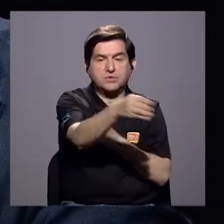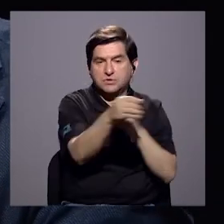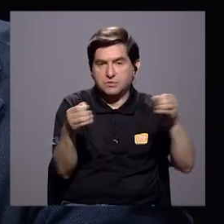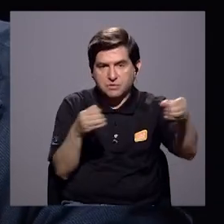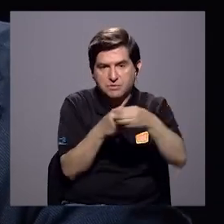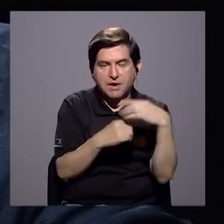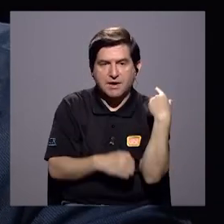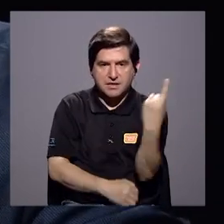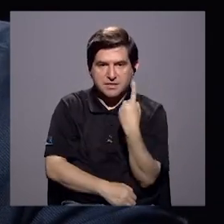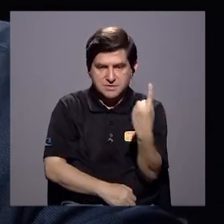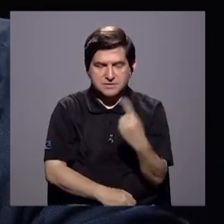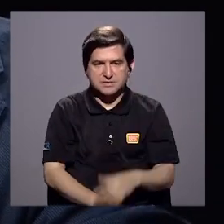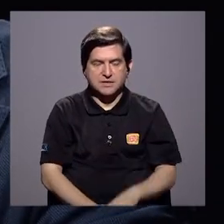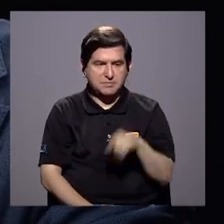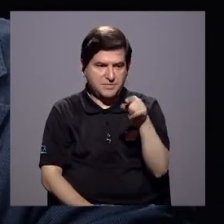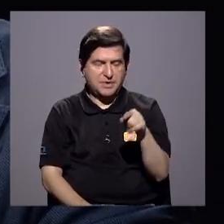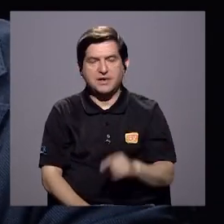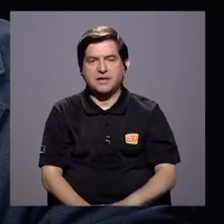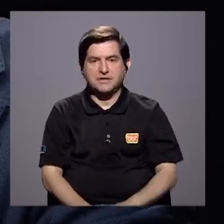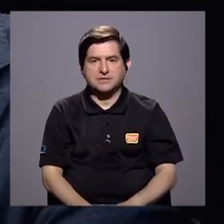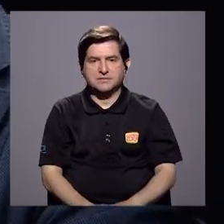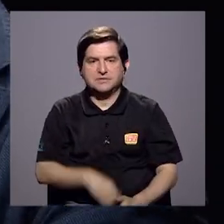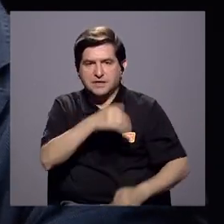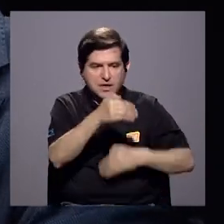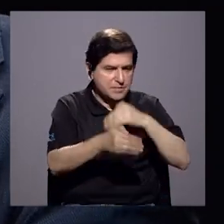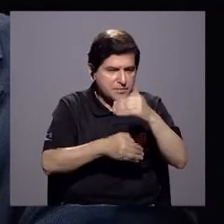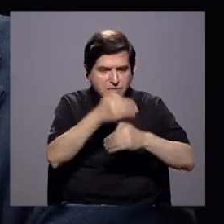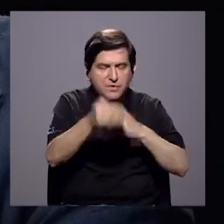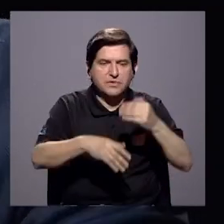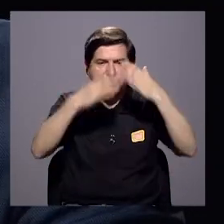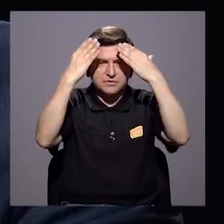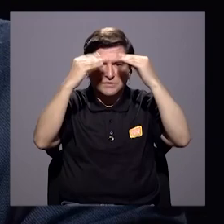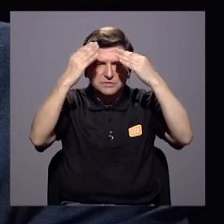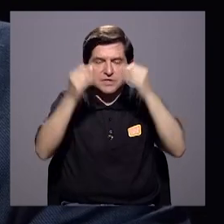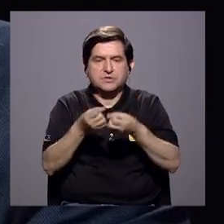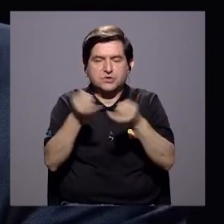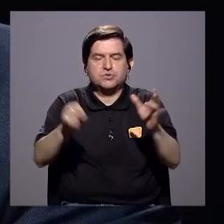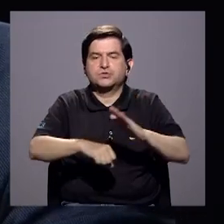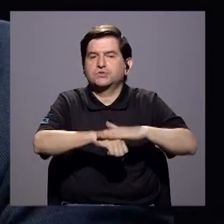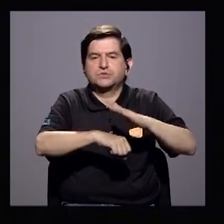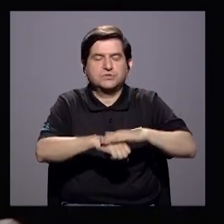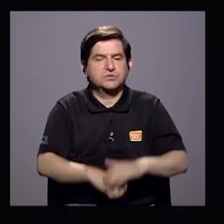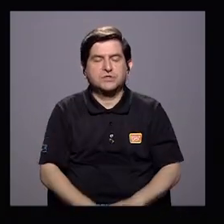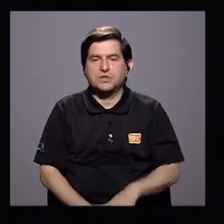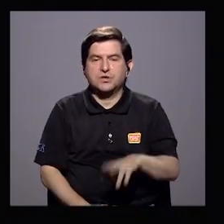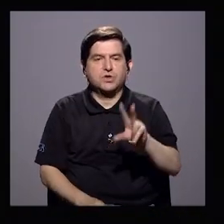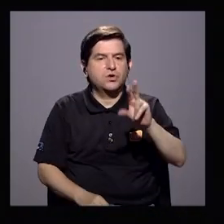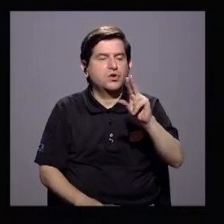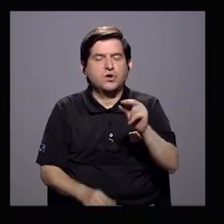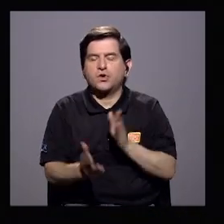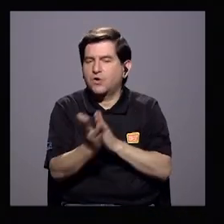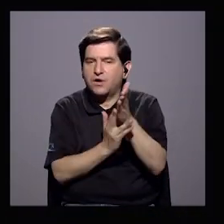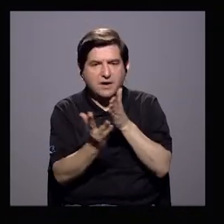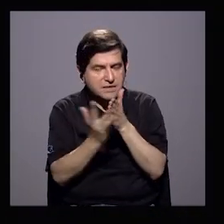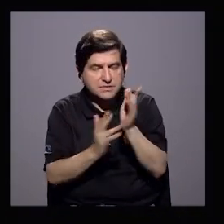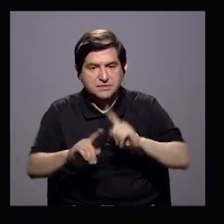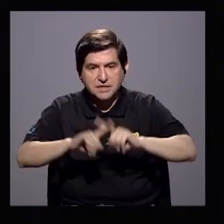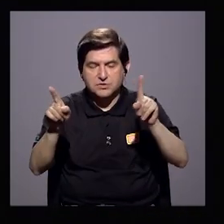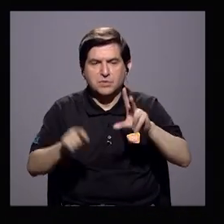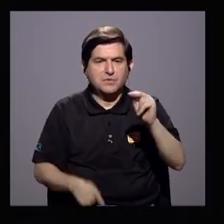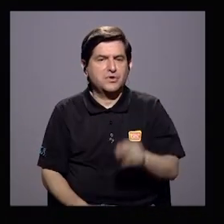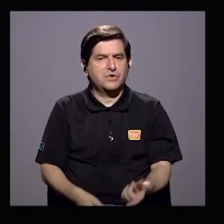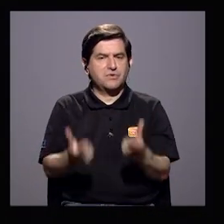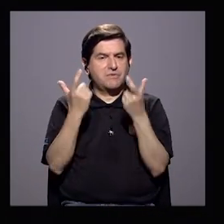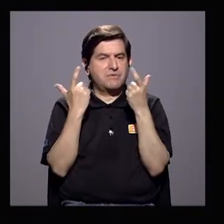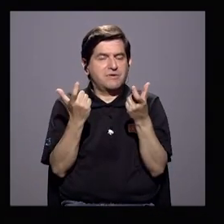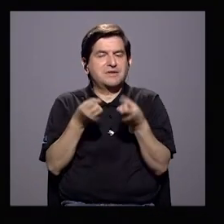siempre y cuando estén haciendo un tratamiento de los datos ya sin su autorización aunque no le quieran dar el acceso al mismo pero que no esté lucrando